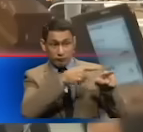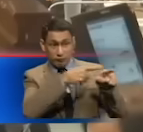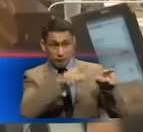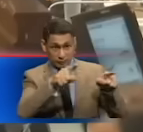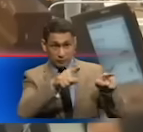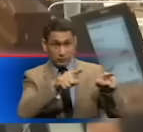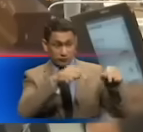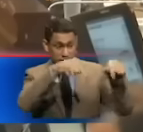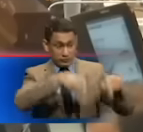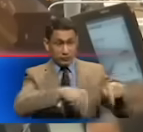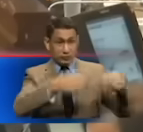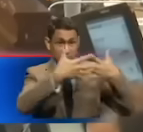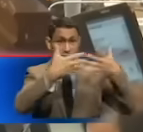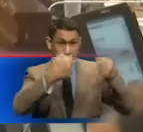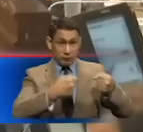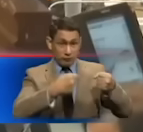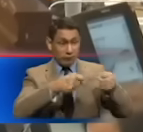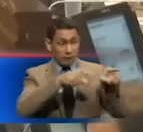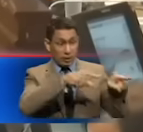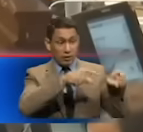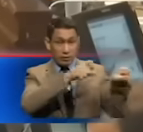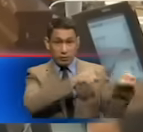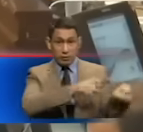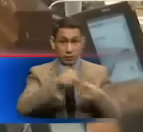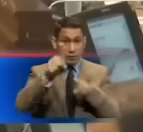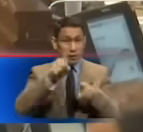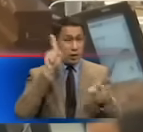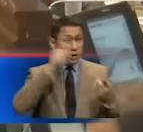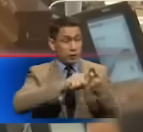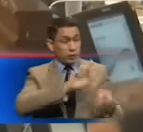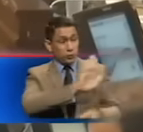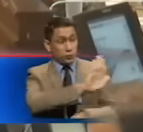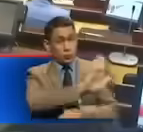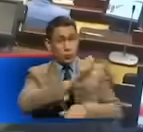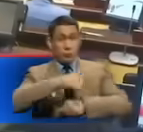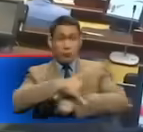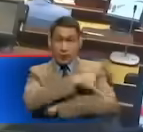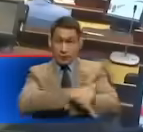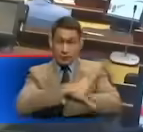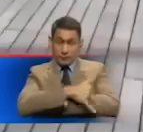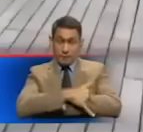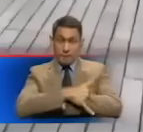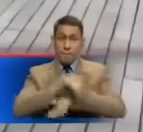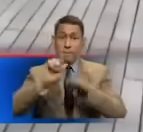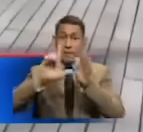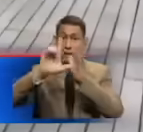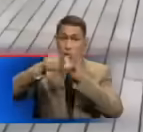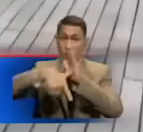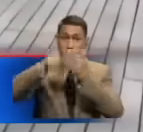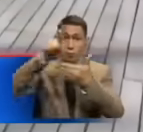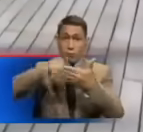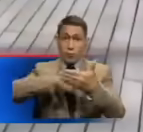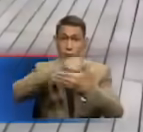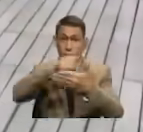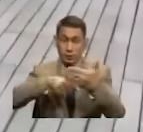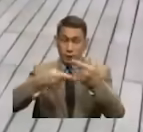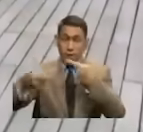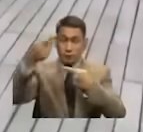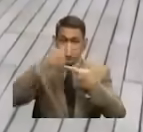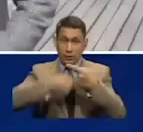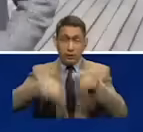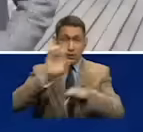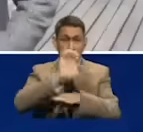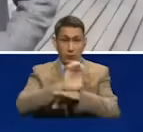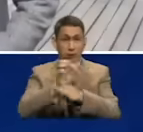podrán regresar al Ecuador al menos en 10 años por las sentencias que tuvieron que pagar. Todos los detalles les tendremos